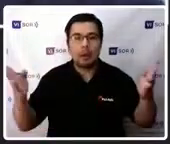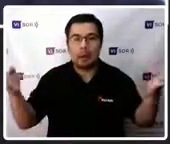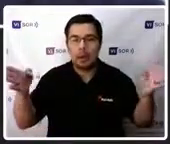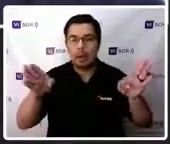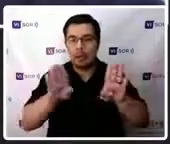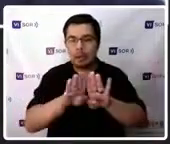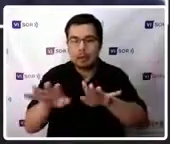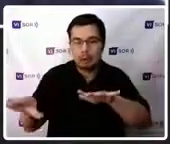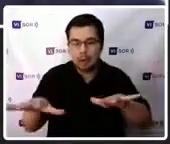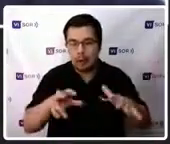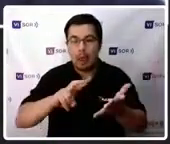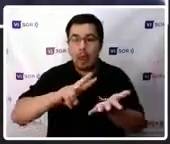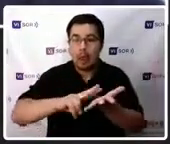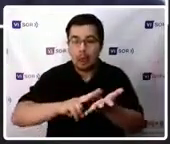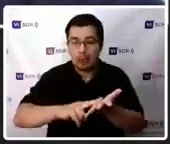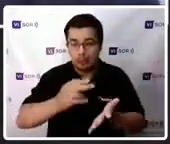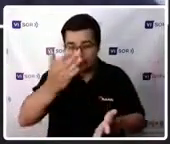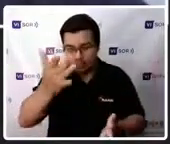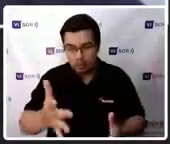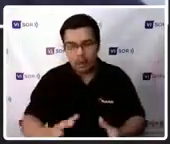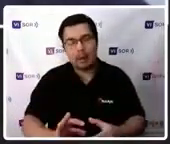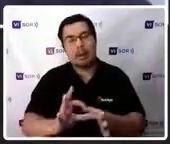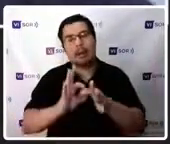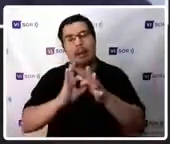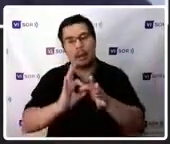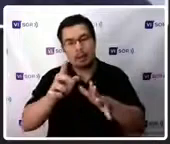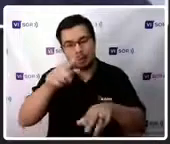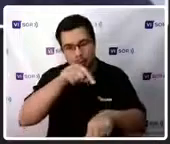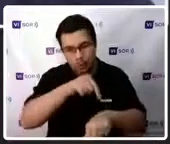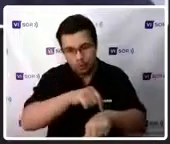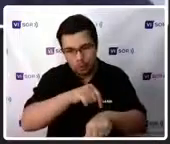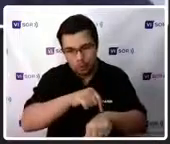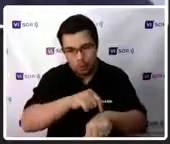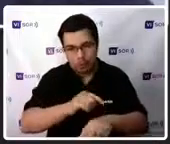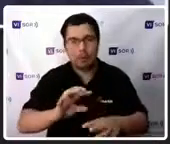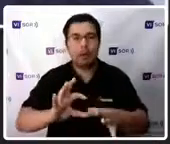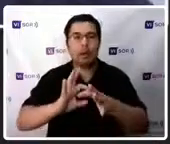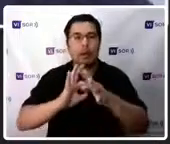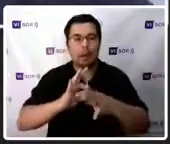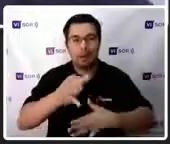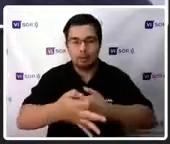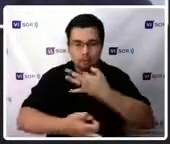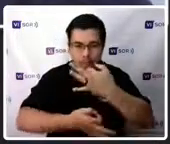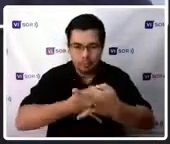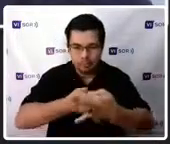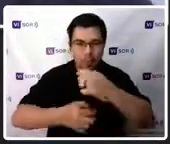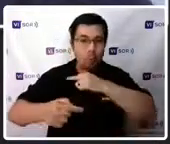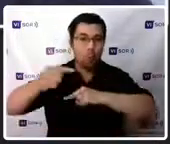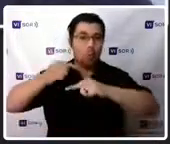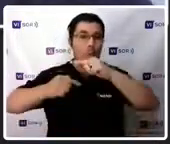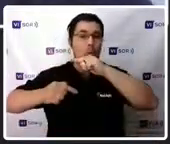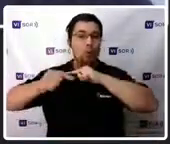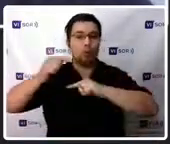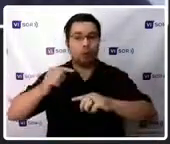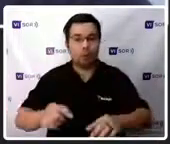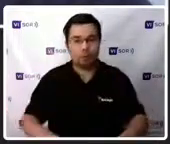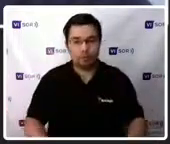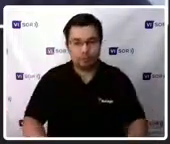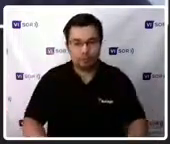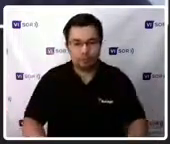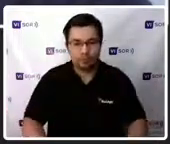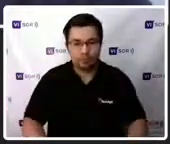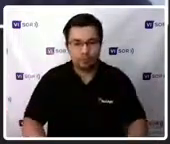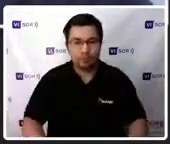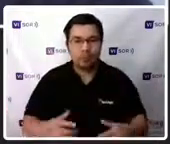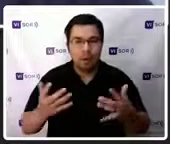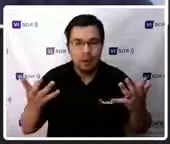Fernando, agradecerte, agradecer tu tiempo, ¿no es cierto?, el contarnos tu historias, ¿no es cierto?, y, ¿no es cierto?, cómo fue